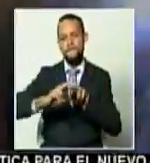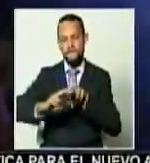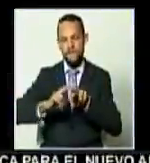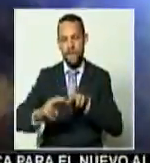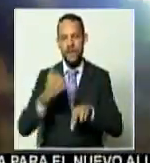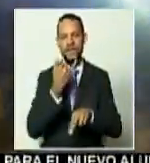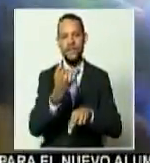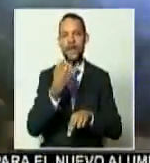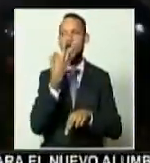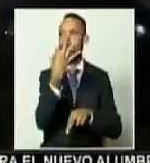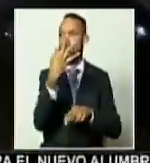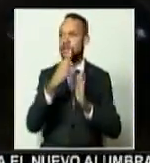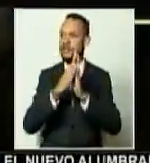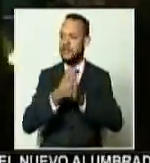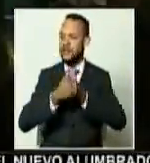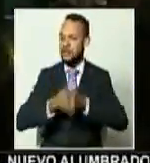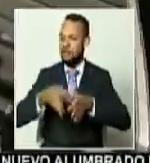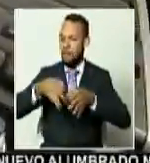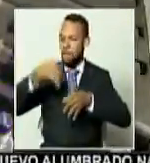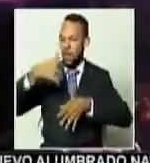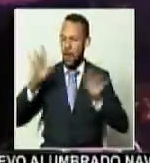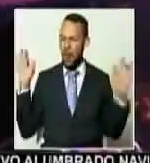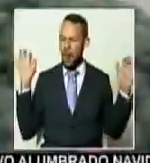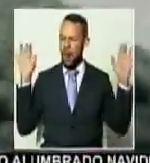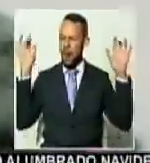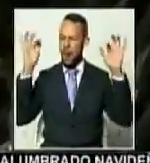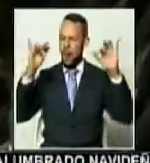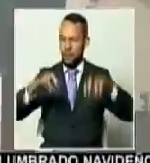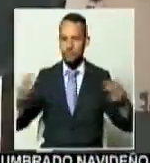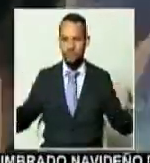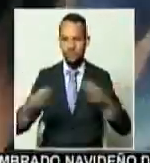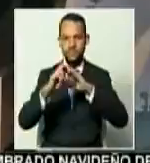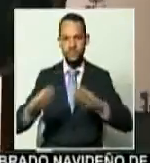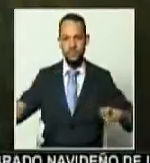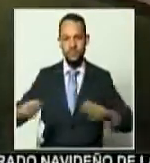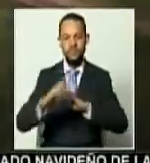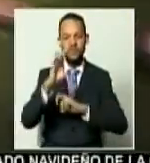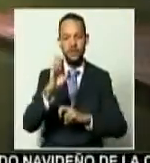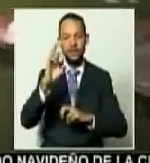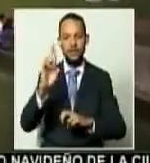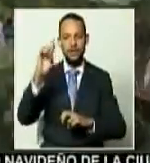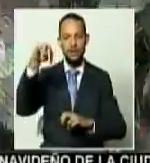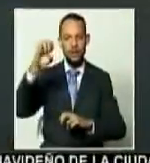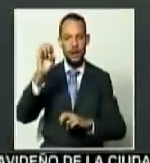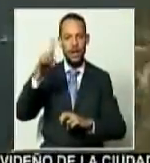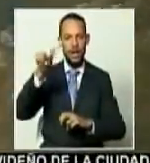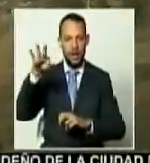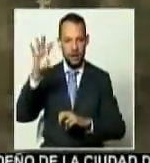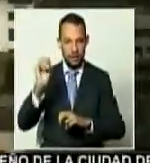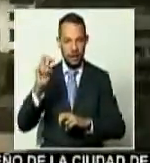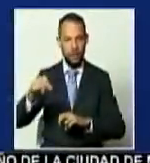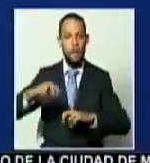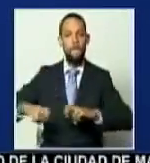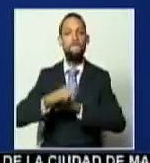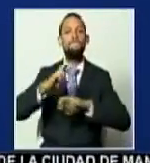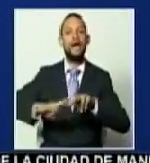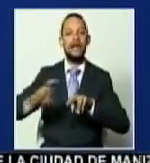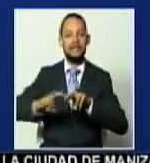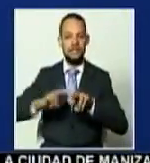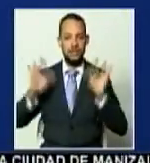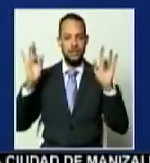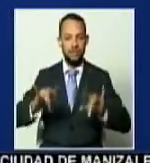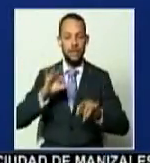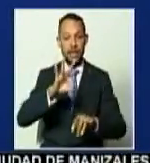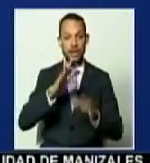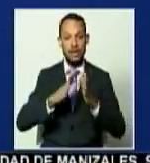este 3 de diciembre, como reconocimiento a la buena acogida por parte de una creciente audiencia en todo el eje cafetero. El evento es el 3